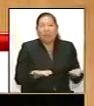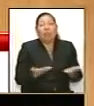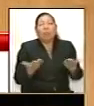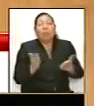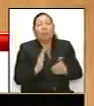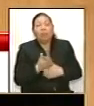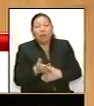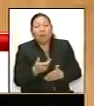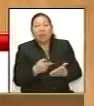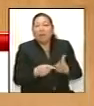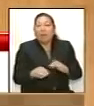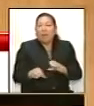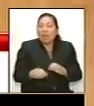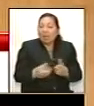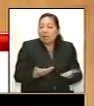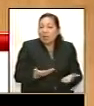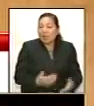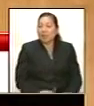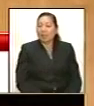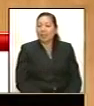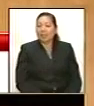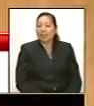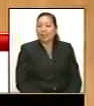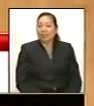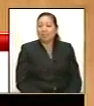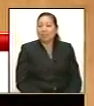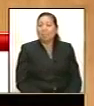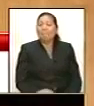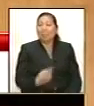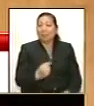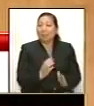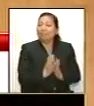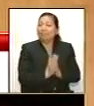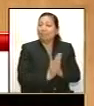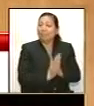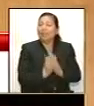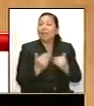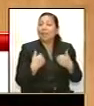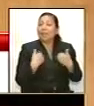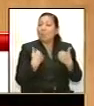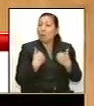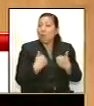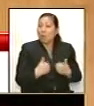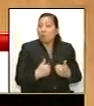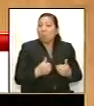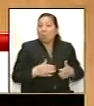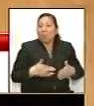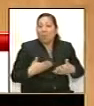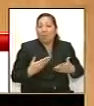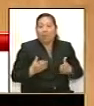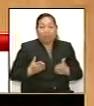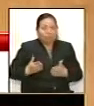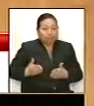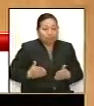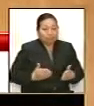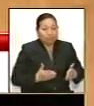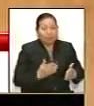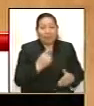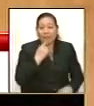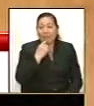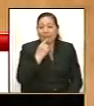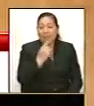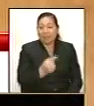dónde voy?, ¿qué hago? Y, o sea, en Hiperderecho también tenemos abogados, así es como hemos podido hacer lo de la ruta de